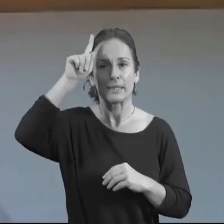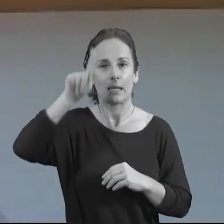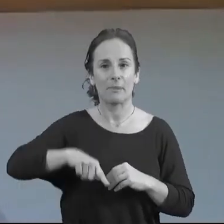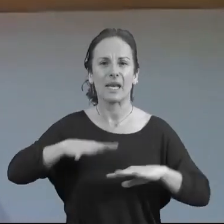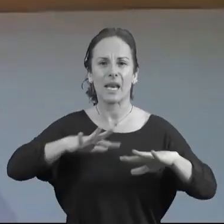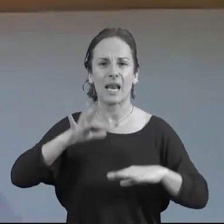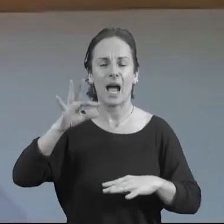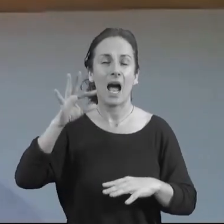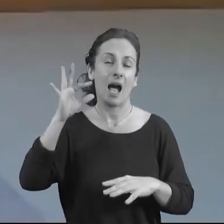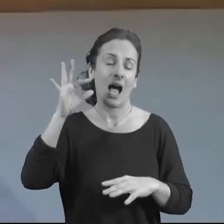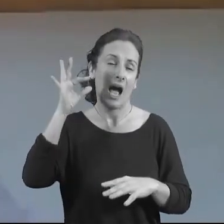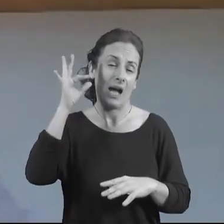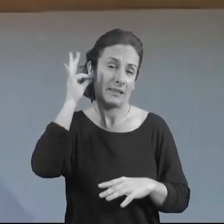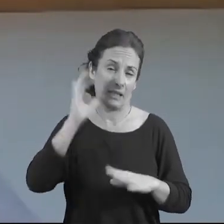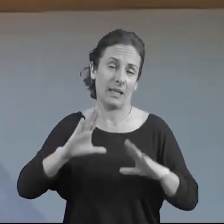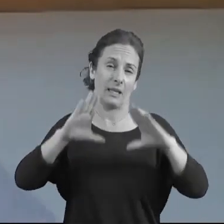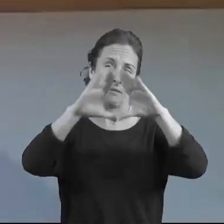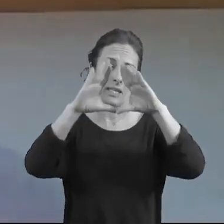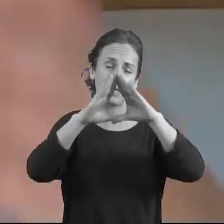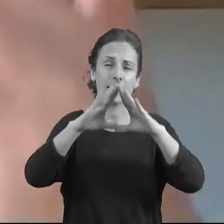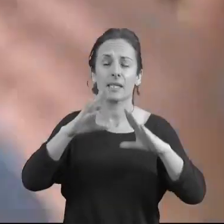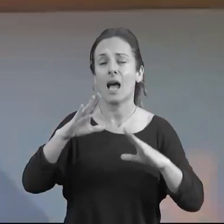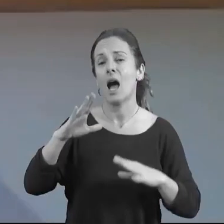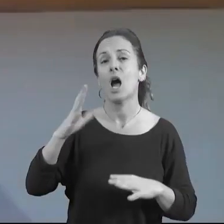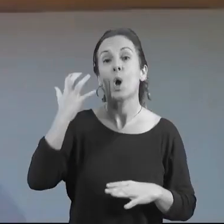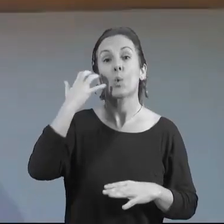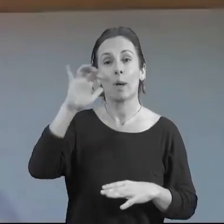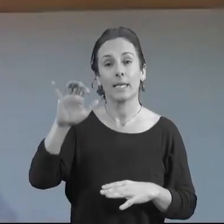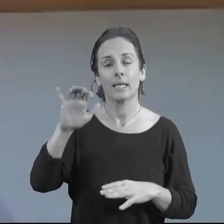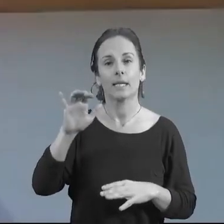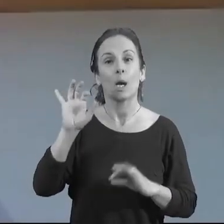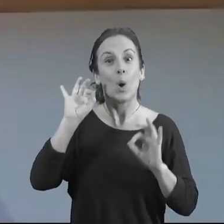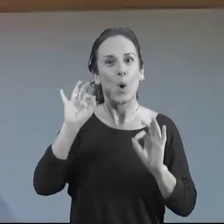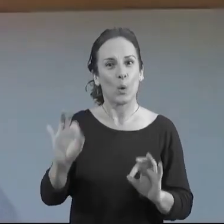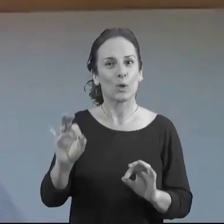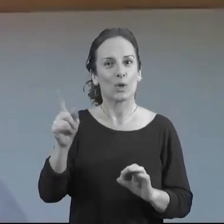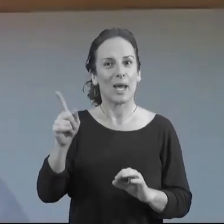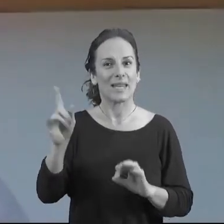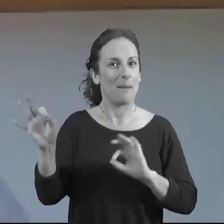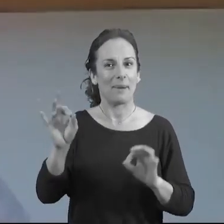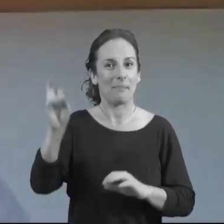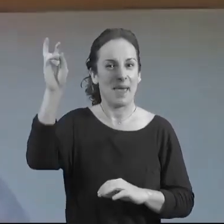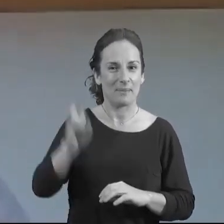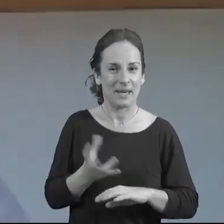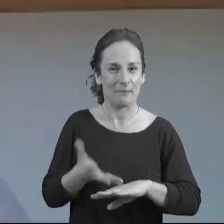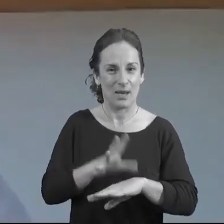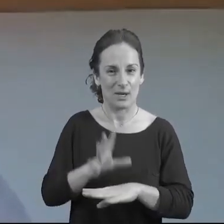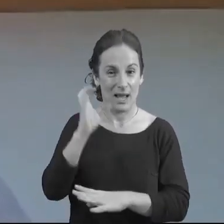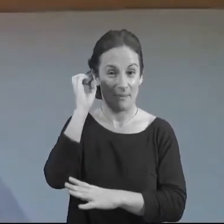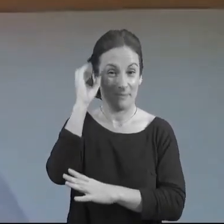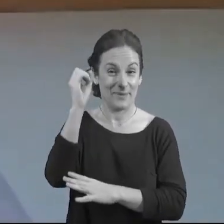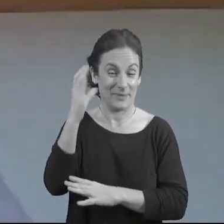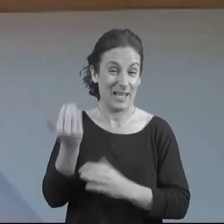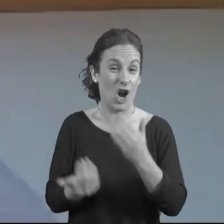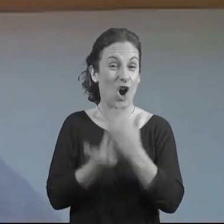queer. Gracia tenía que participar de unas jornadas que justo cuando empezó el confinamiento tuvimos